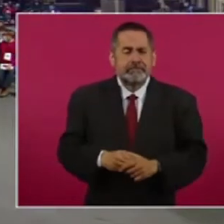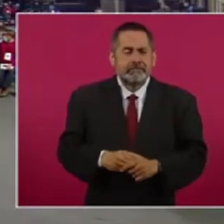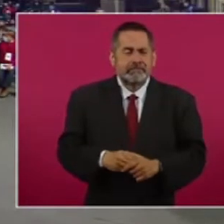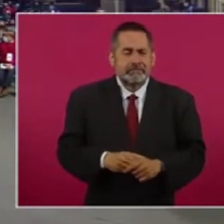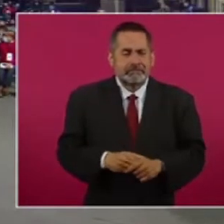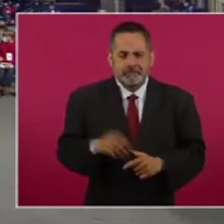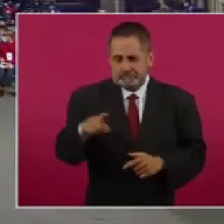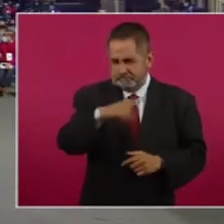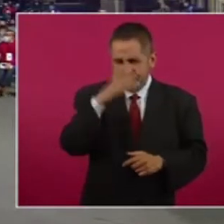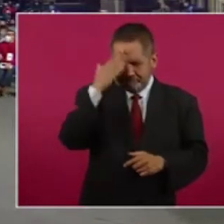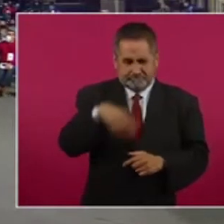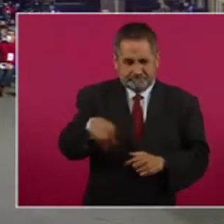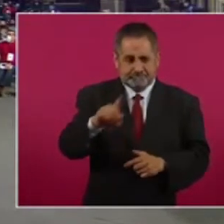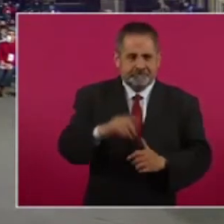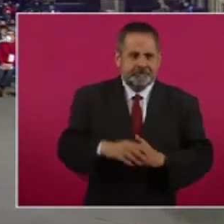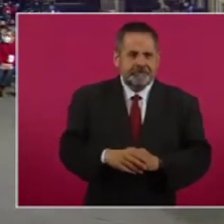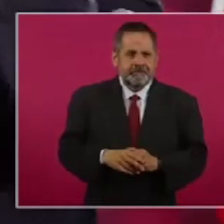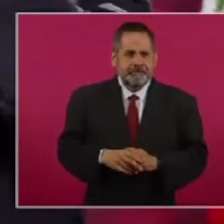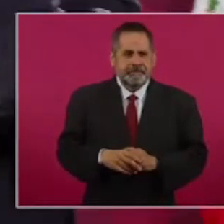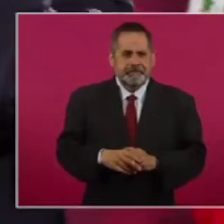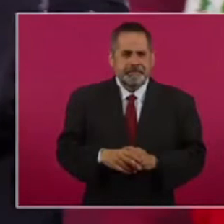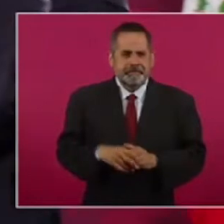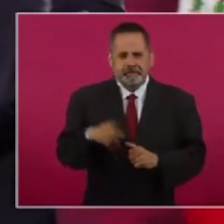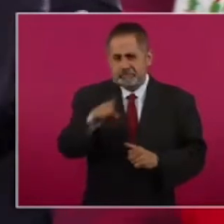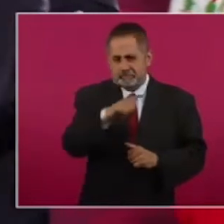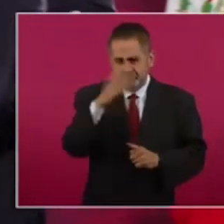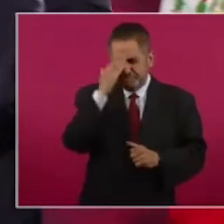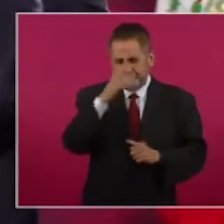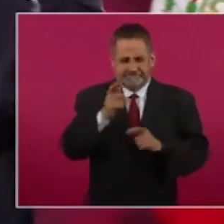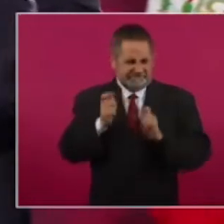Son ustedes. A ustedes